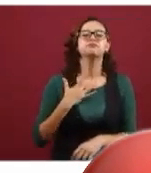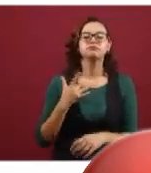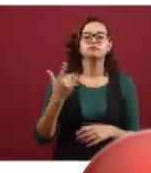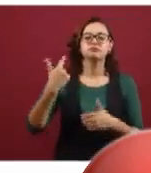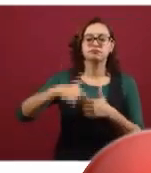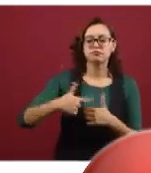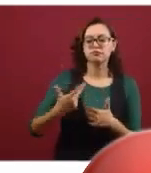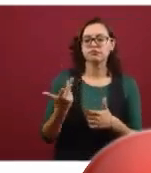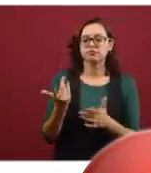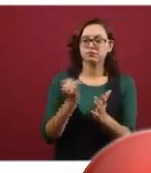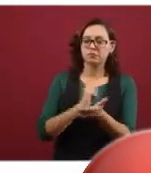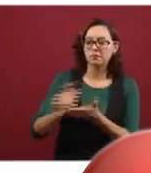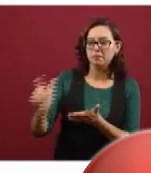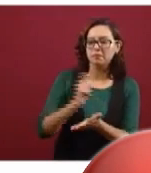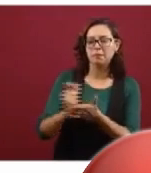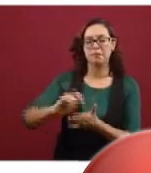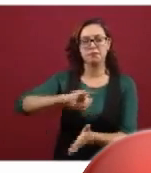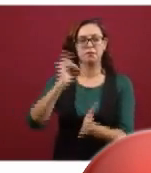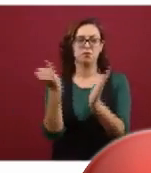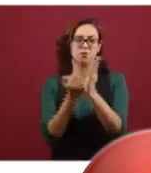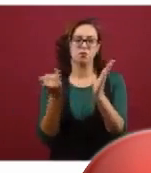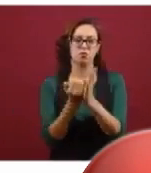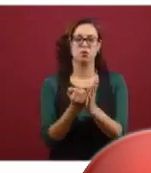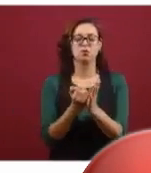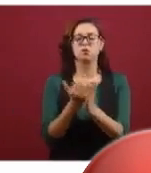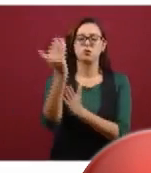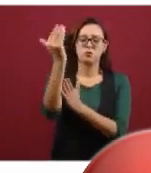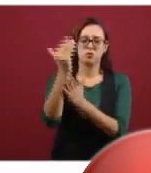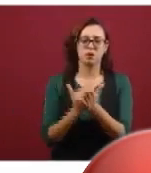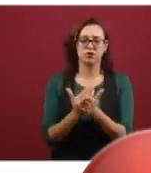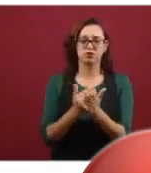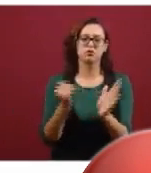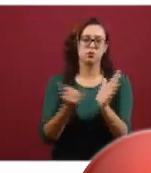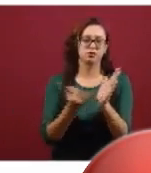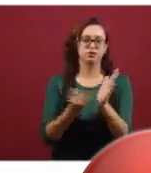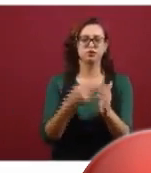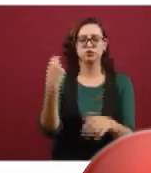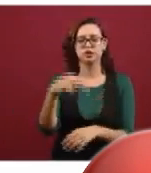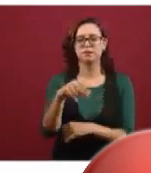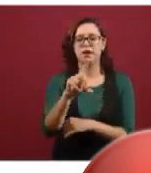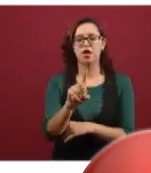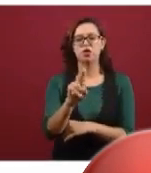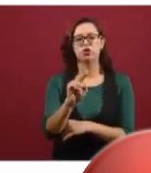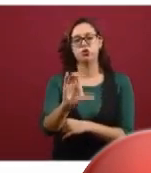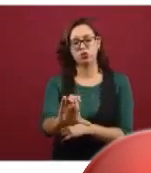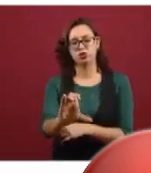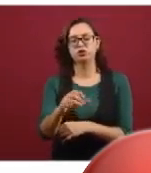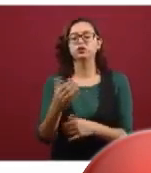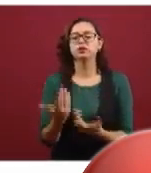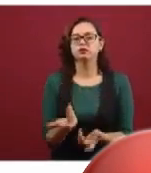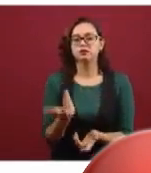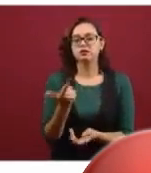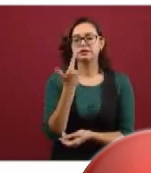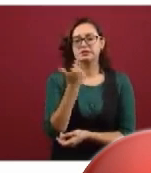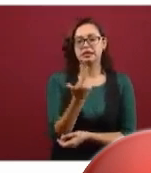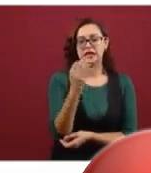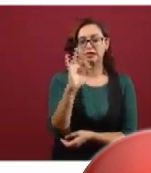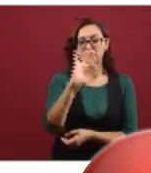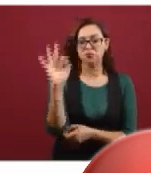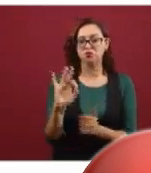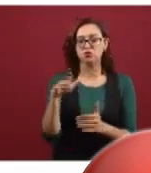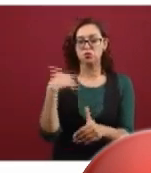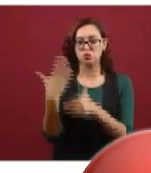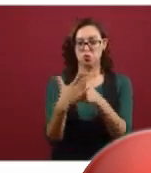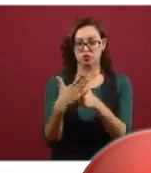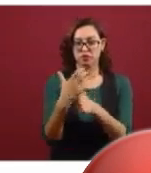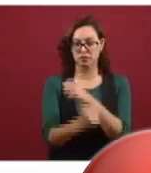tasa del derecho de utilidad compartida, el DUC, a través de un esquema gradual de 7% para el próximo